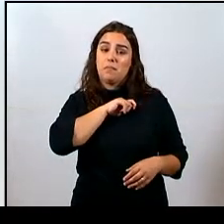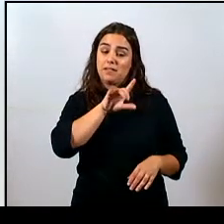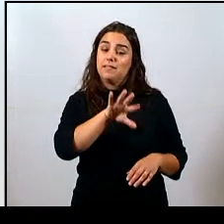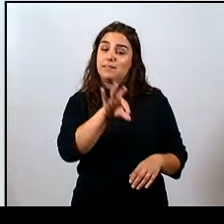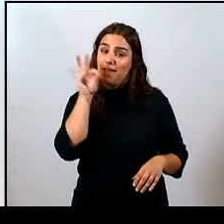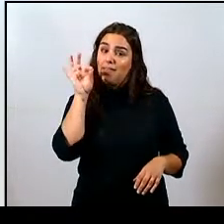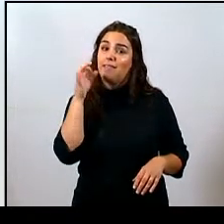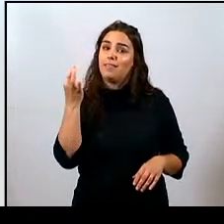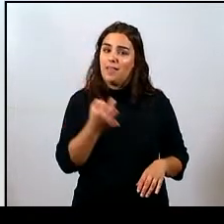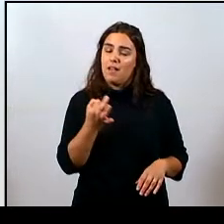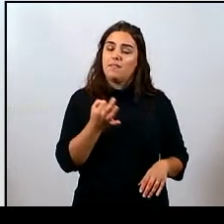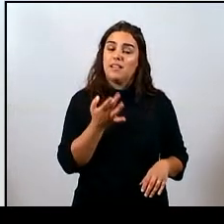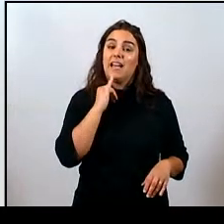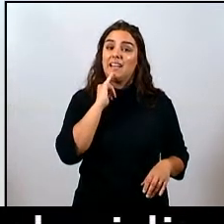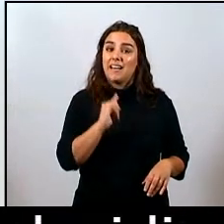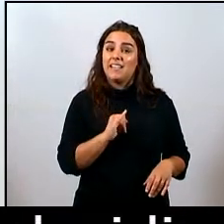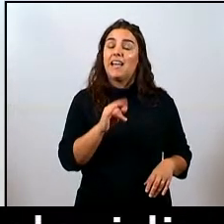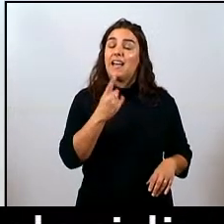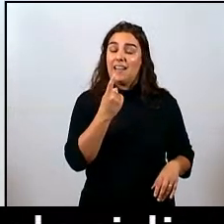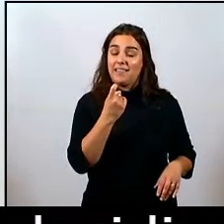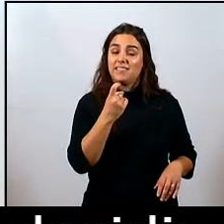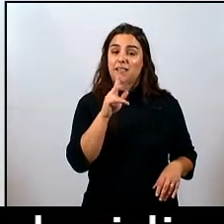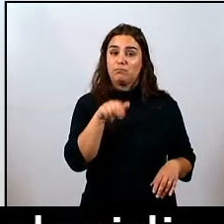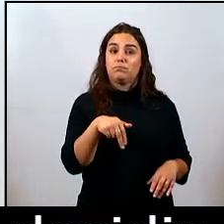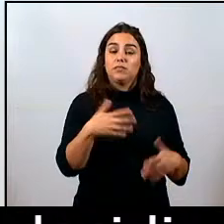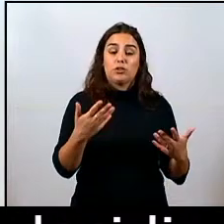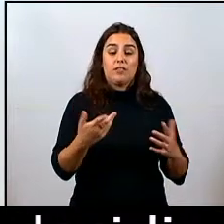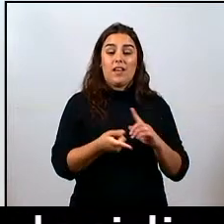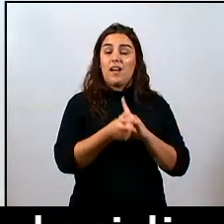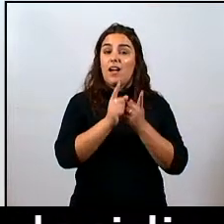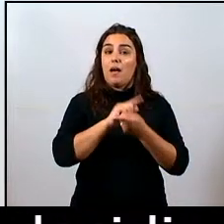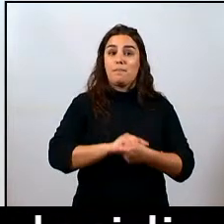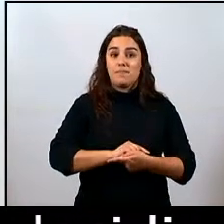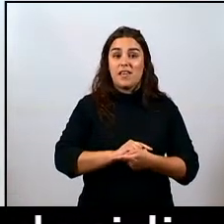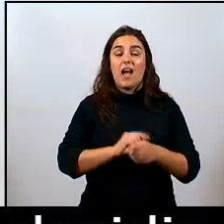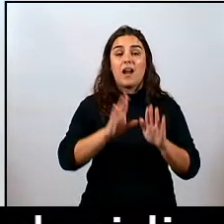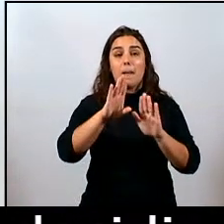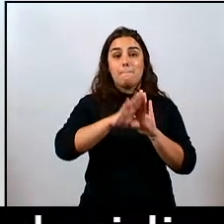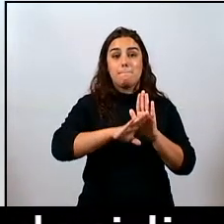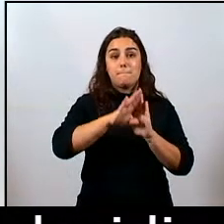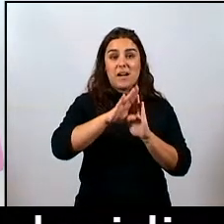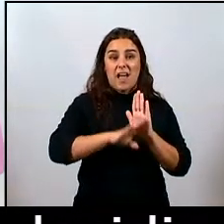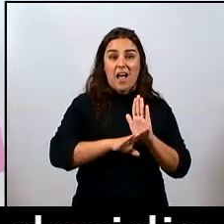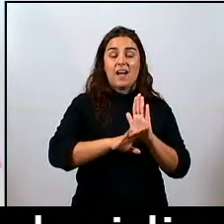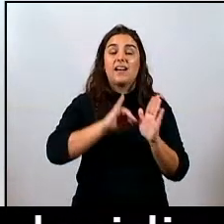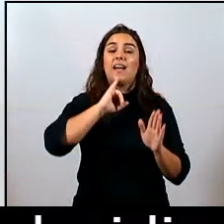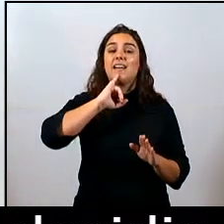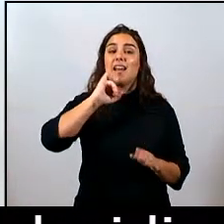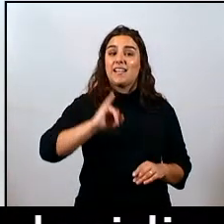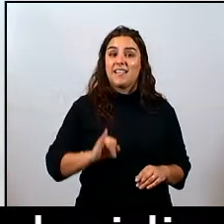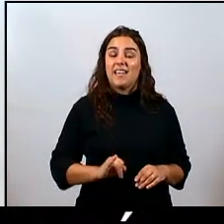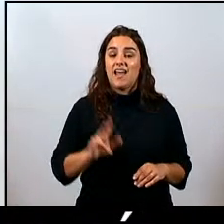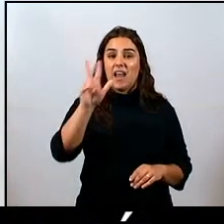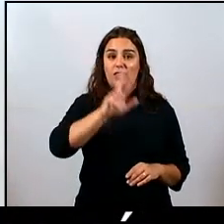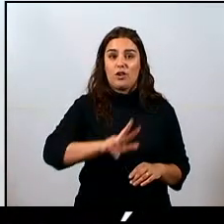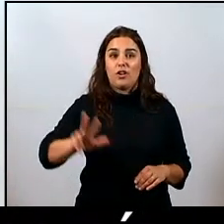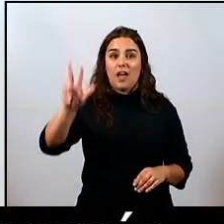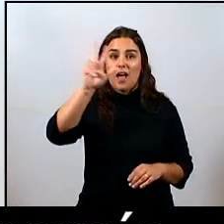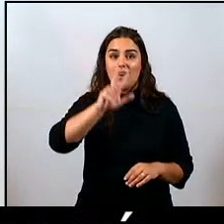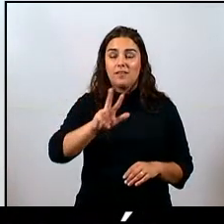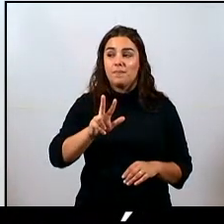decidir que esa energía es necesaria, cambiar el PNIEC, el Plan de Energía Nacional,